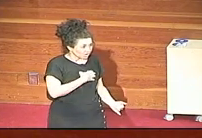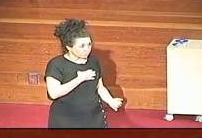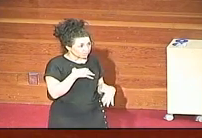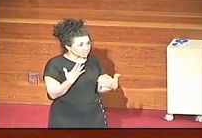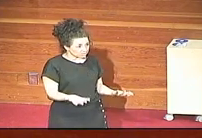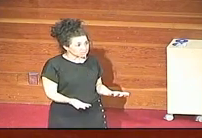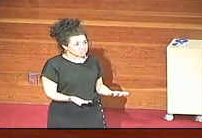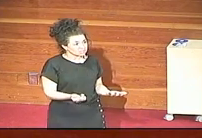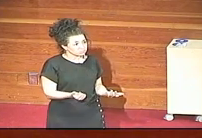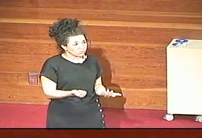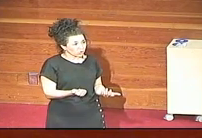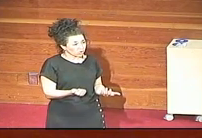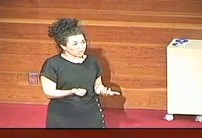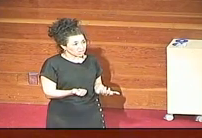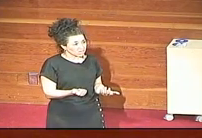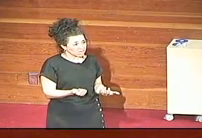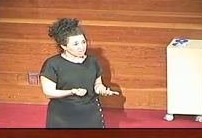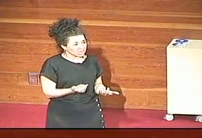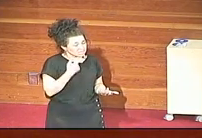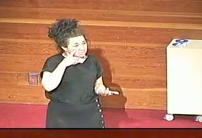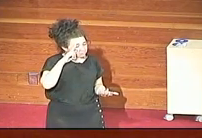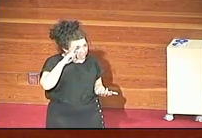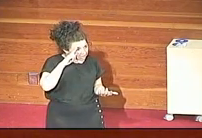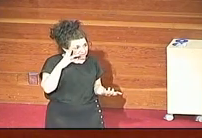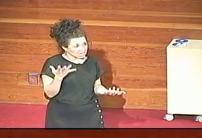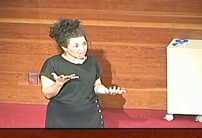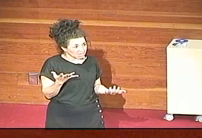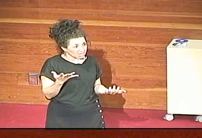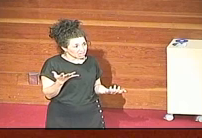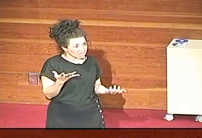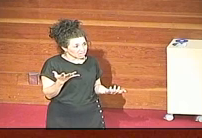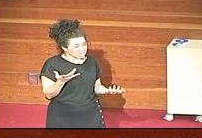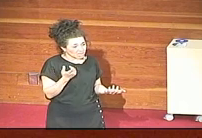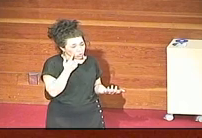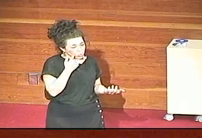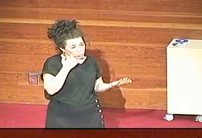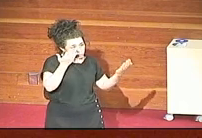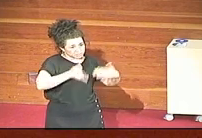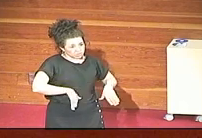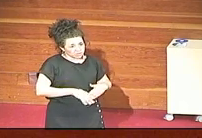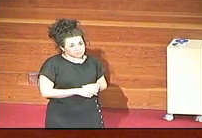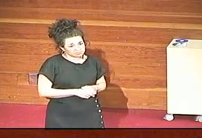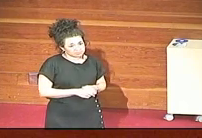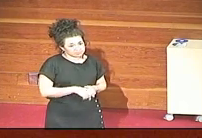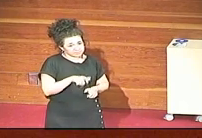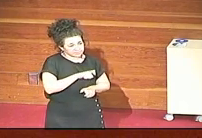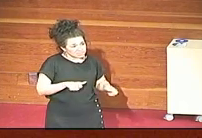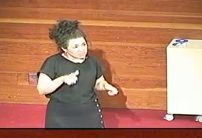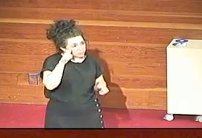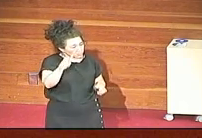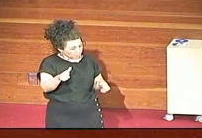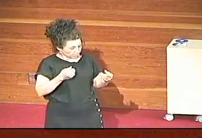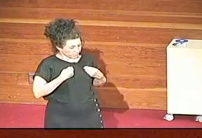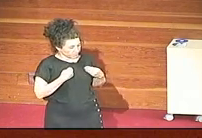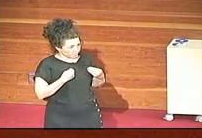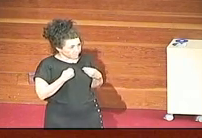es un poco y al final esa experiencia dijo pues claro no estamos acostumbrados pero la gente que ha vivido en pueblos que yo que sé